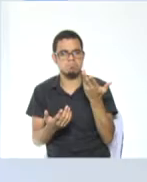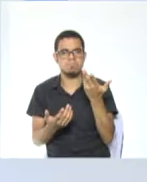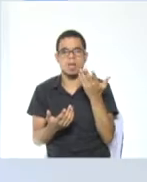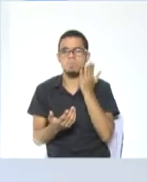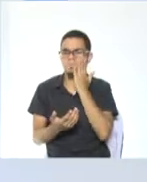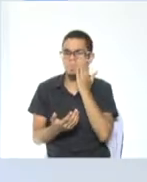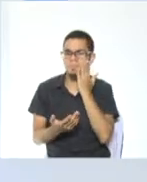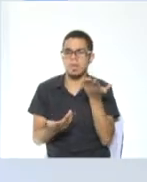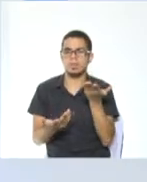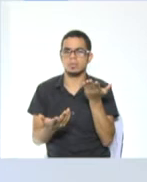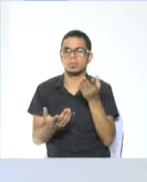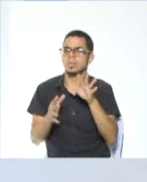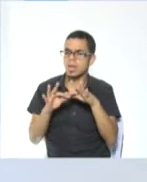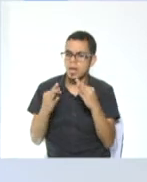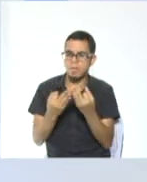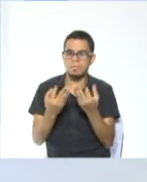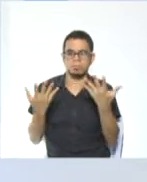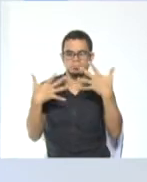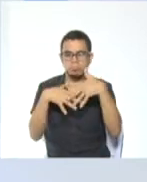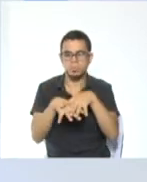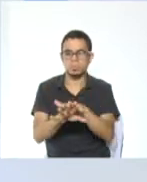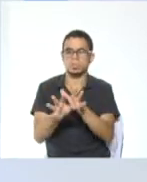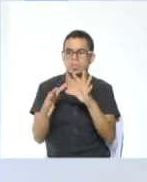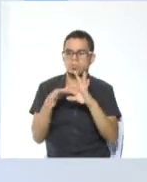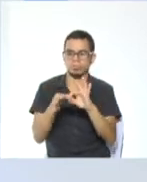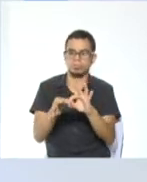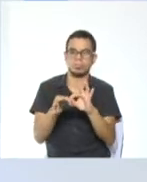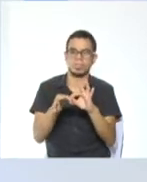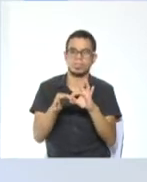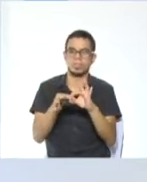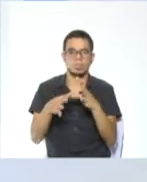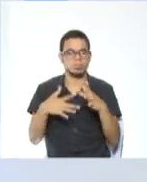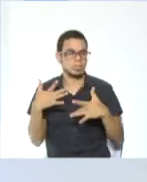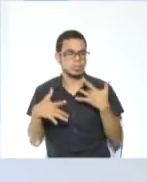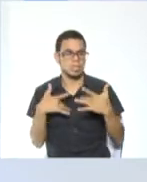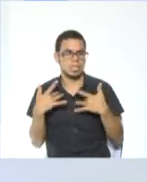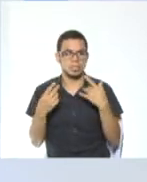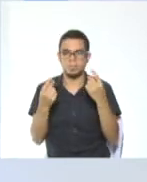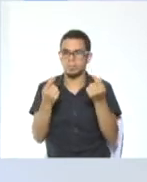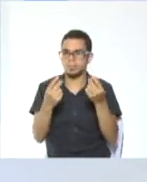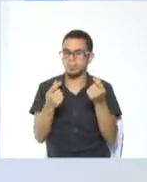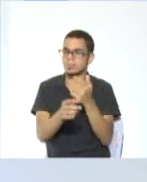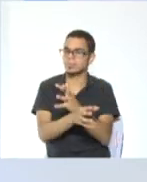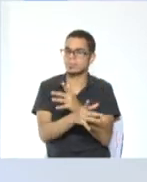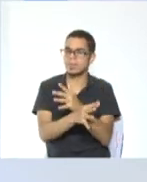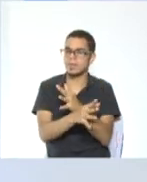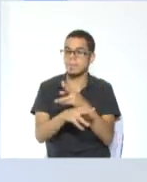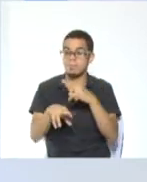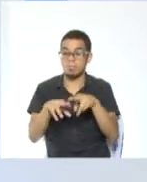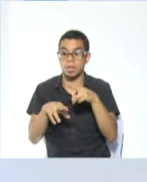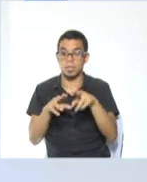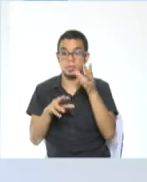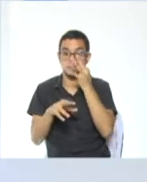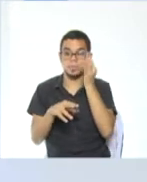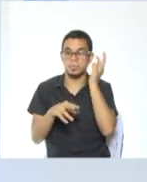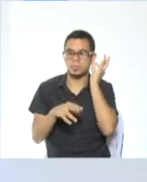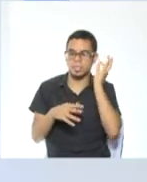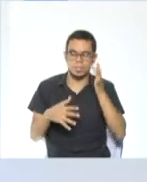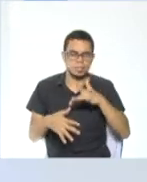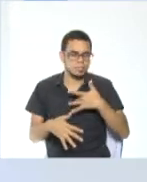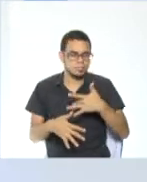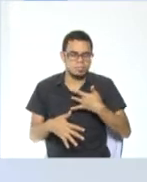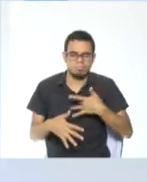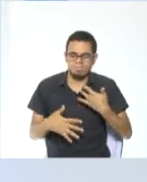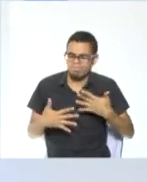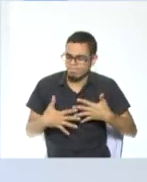maneras, que la familia se integre de manera dinámica con estas actividades para que los niños y las niñas también